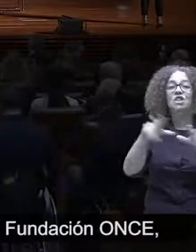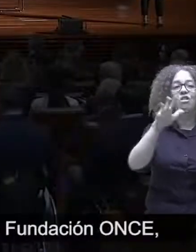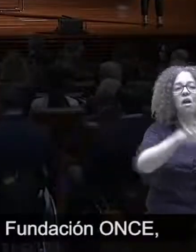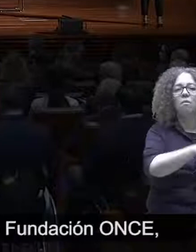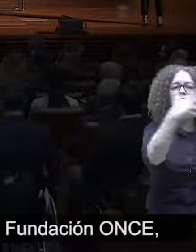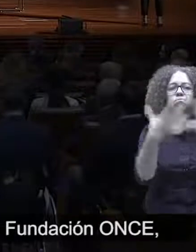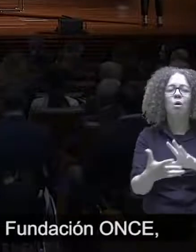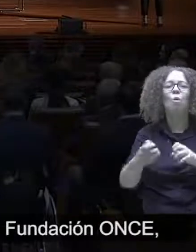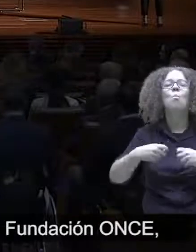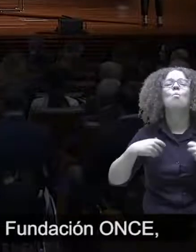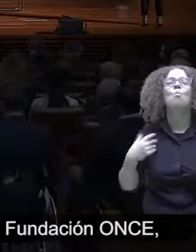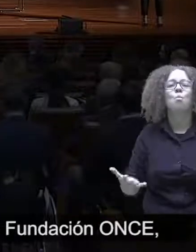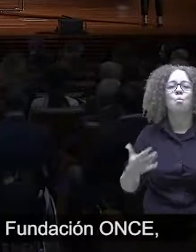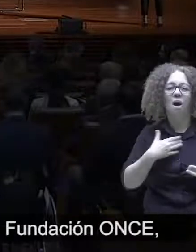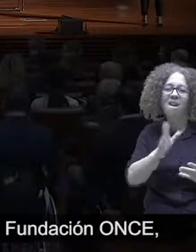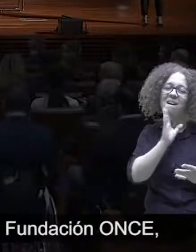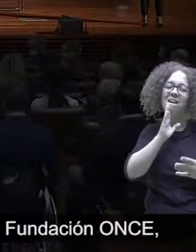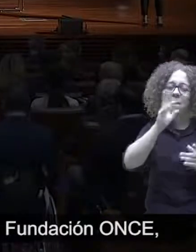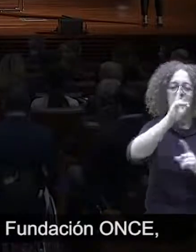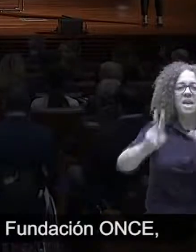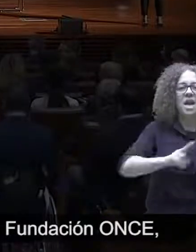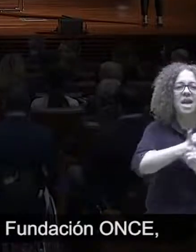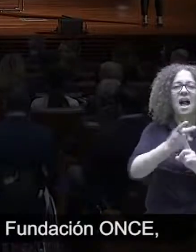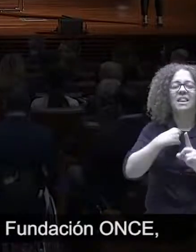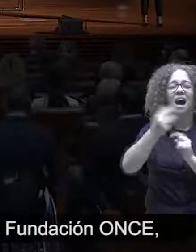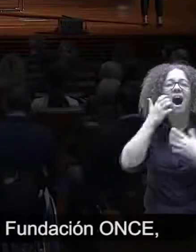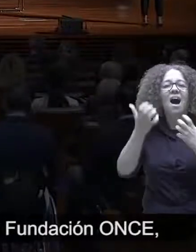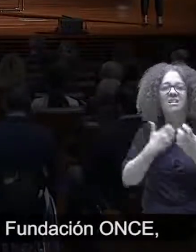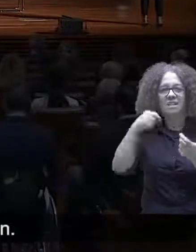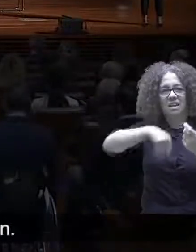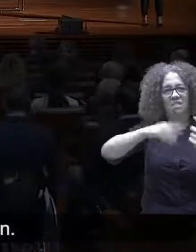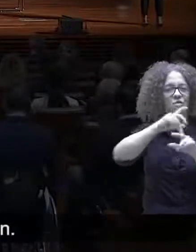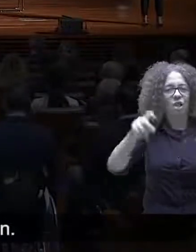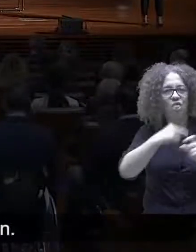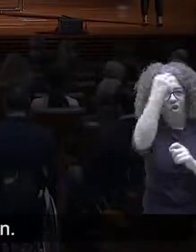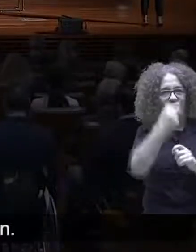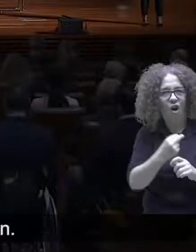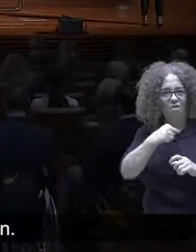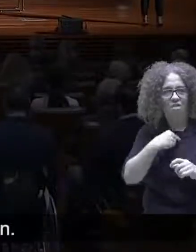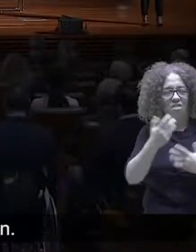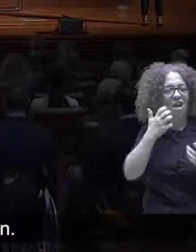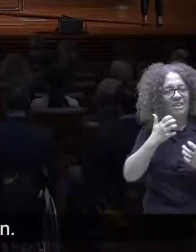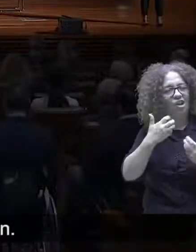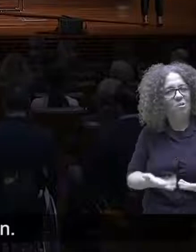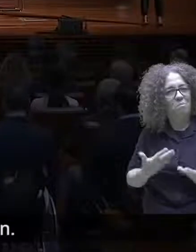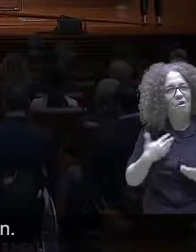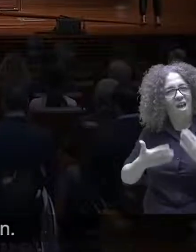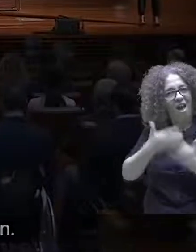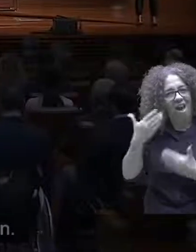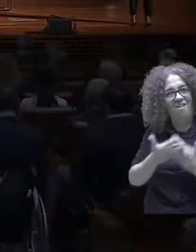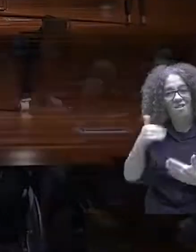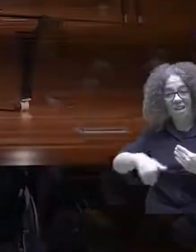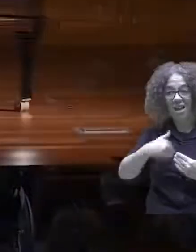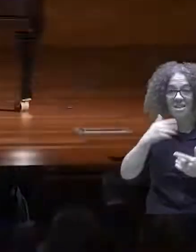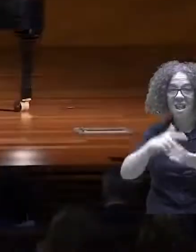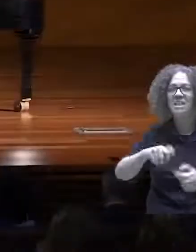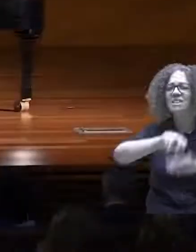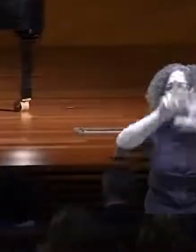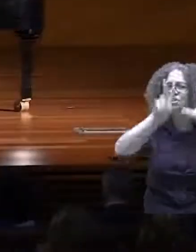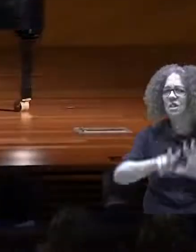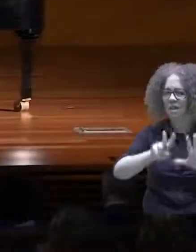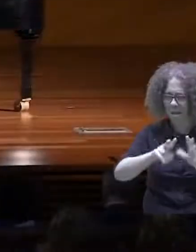es precisamente esta Bienal de Arte Contemporáneo de Fundación 11, que este año cumple su 7ª